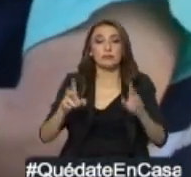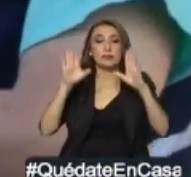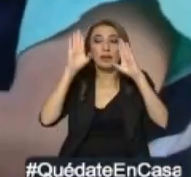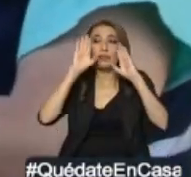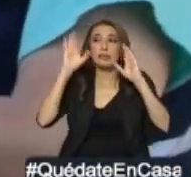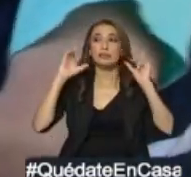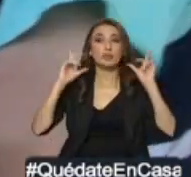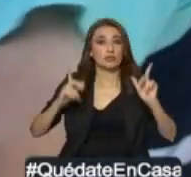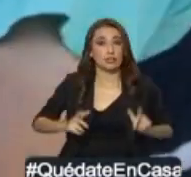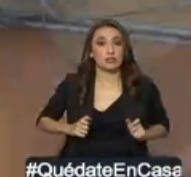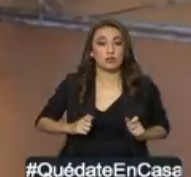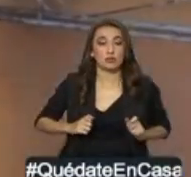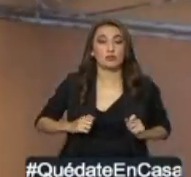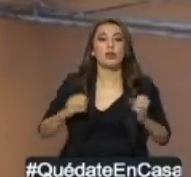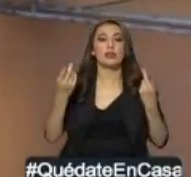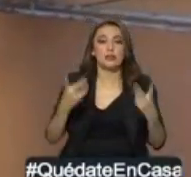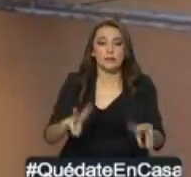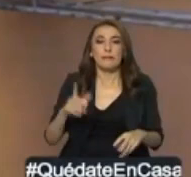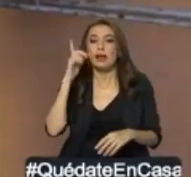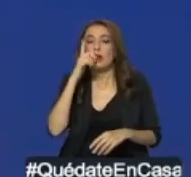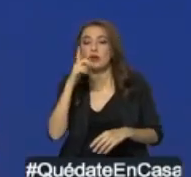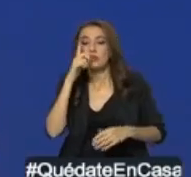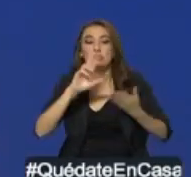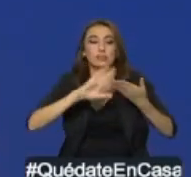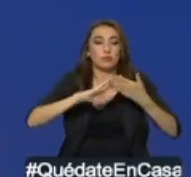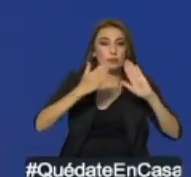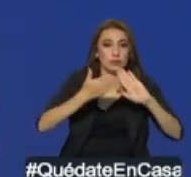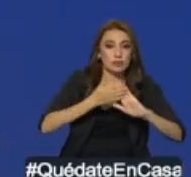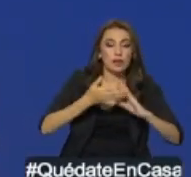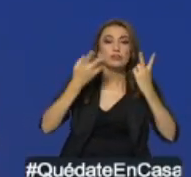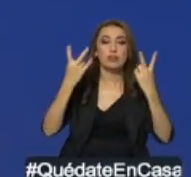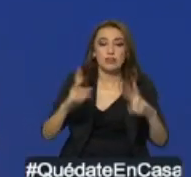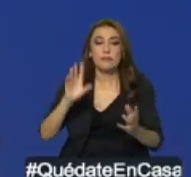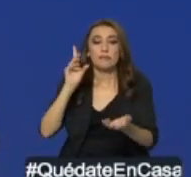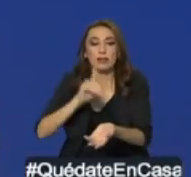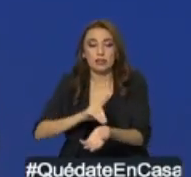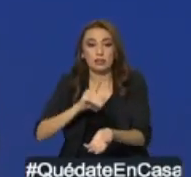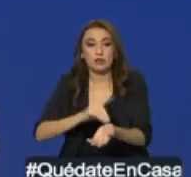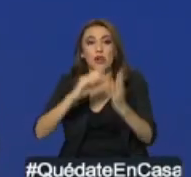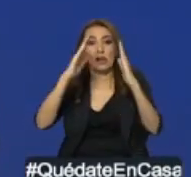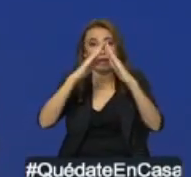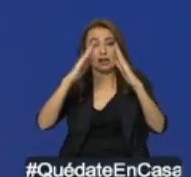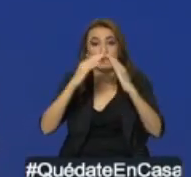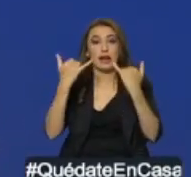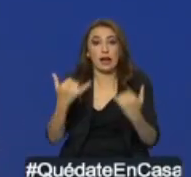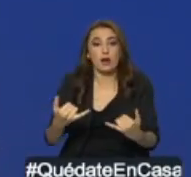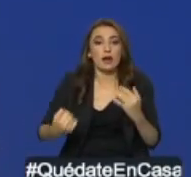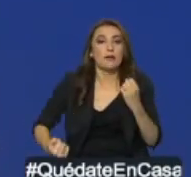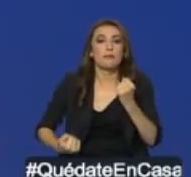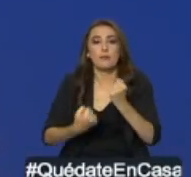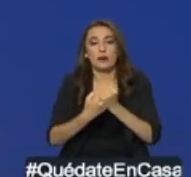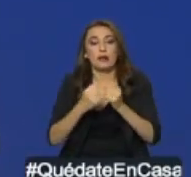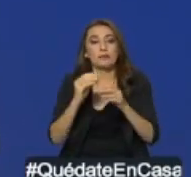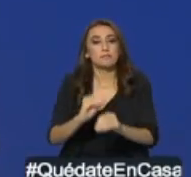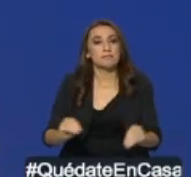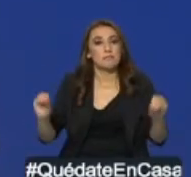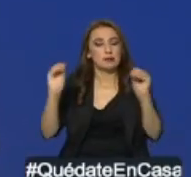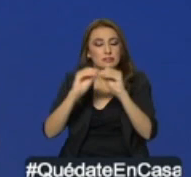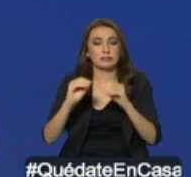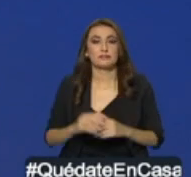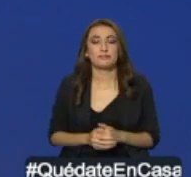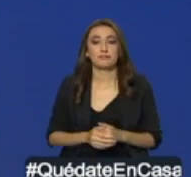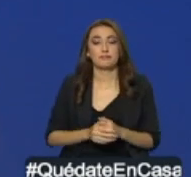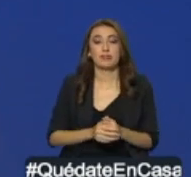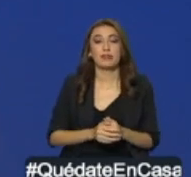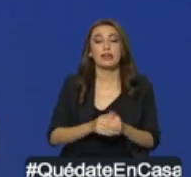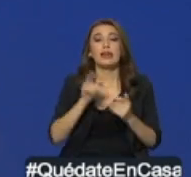los líderes comunitarios y los médicos de barrio que apoyarán en la siguiente fase de este proceso el segundo